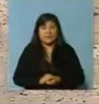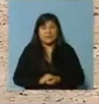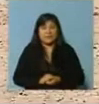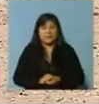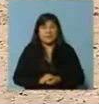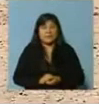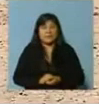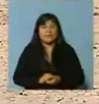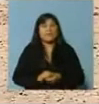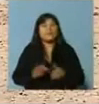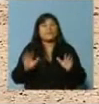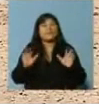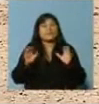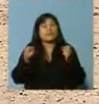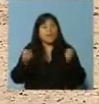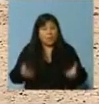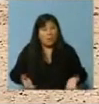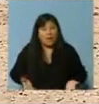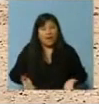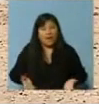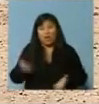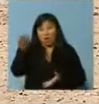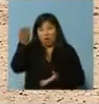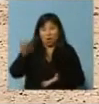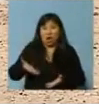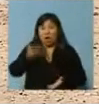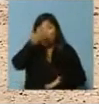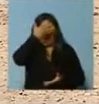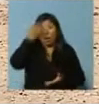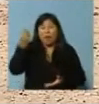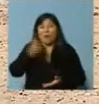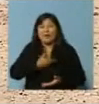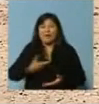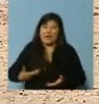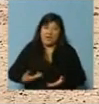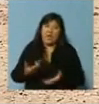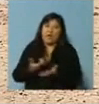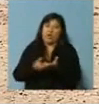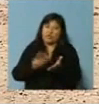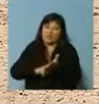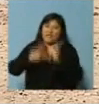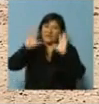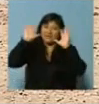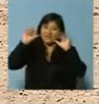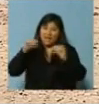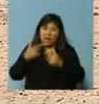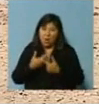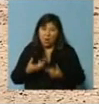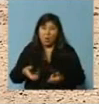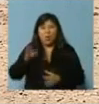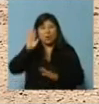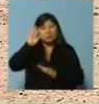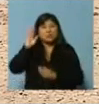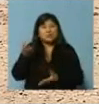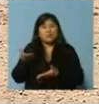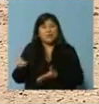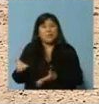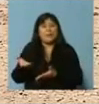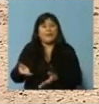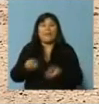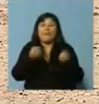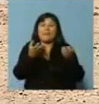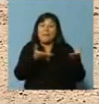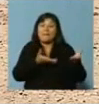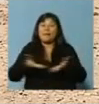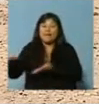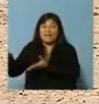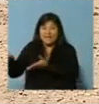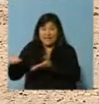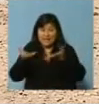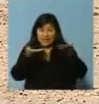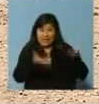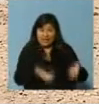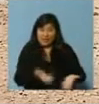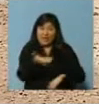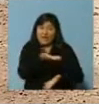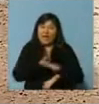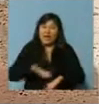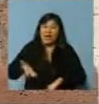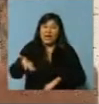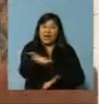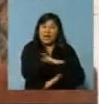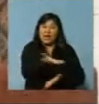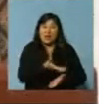Bueno, señor gobernador, vuelvo a saludarlo nuevamente. Bienvenido al pueblo de la